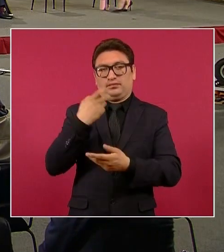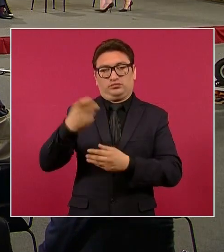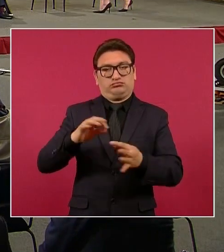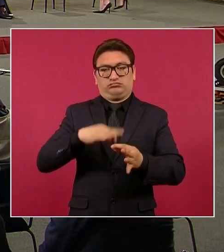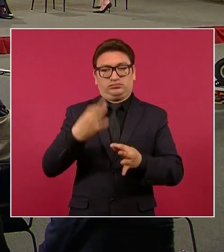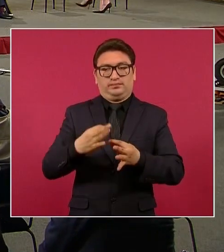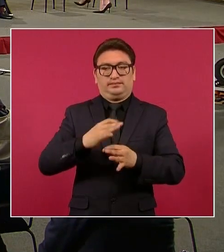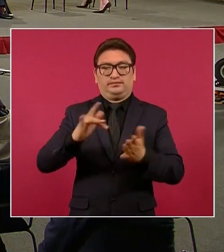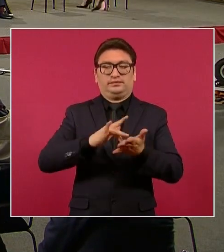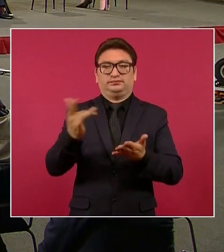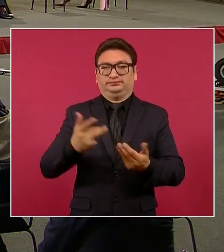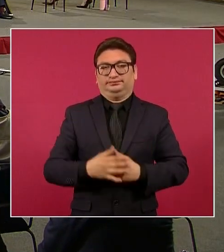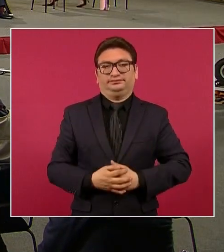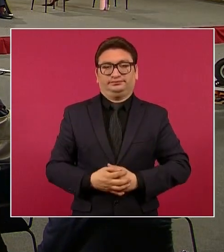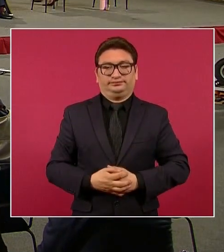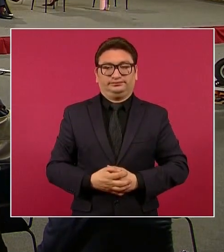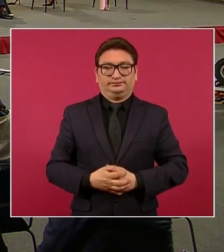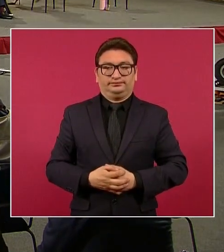Con permiso, gracias.